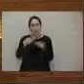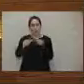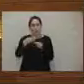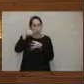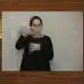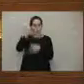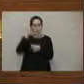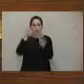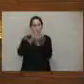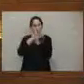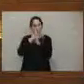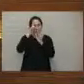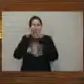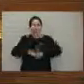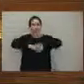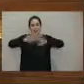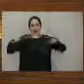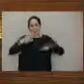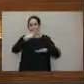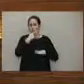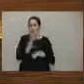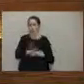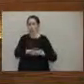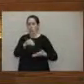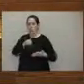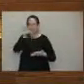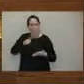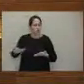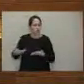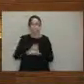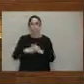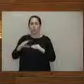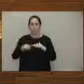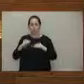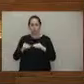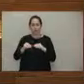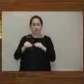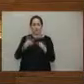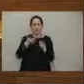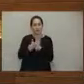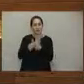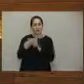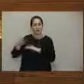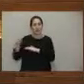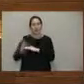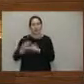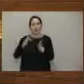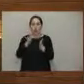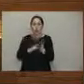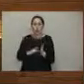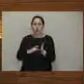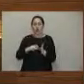el que se explique de manera clara, sencilla y comprensible para todos los usuarios, tanto en el momento que se ingresa en el